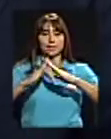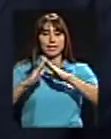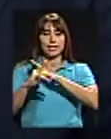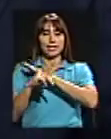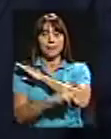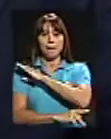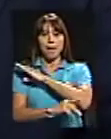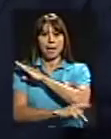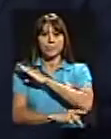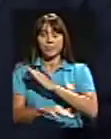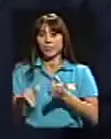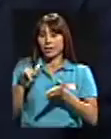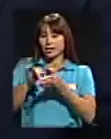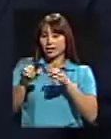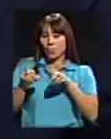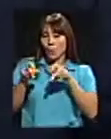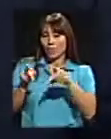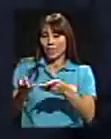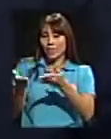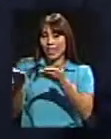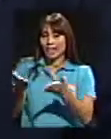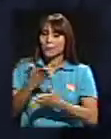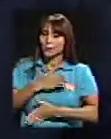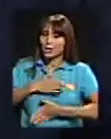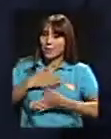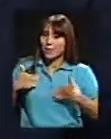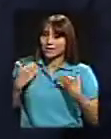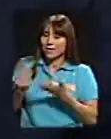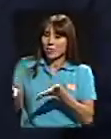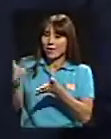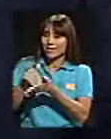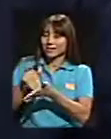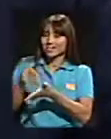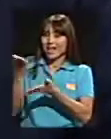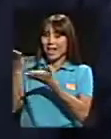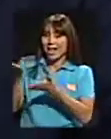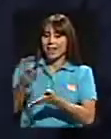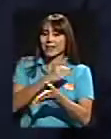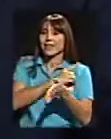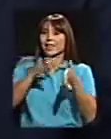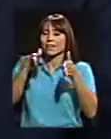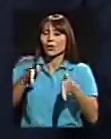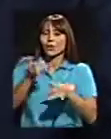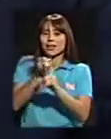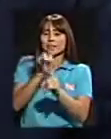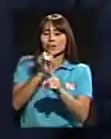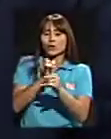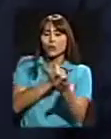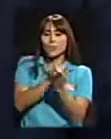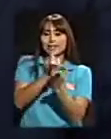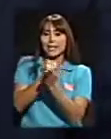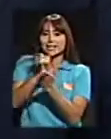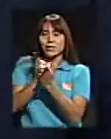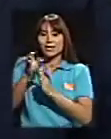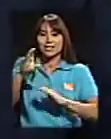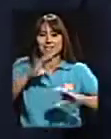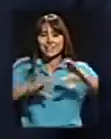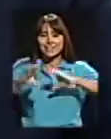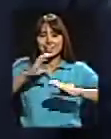país. En esta ocasión tenemos el placer de tener nuevamente al director del Instituto de Investigaciones en